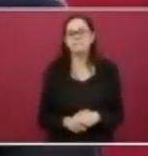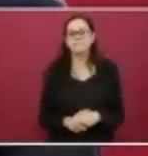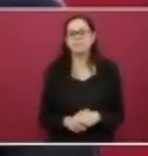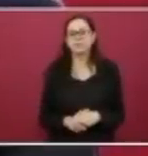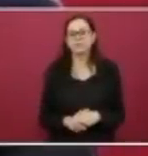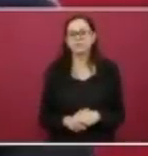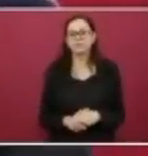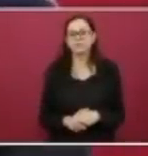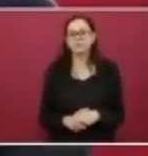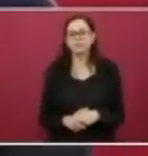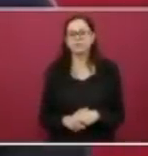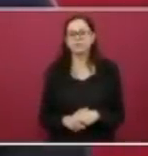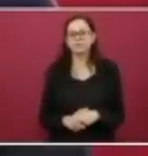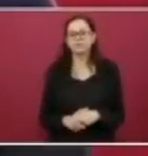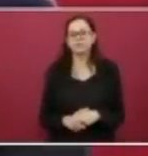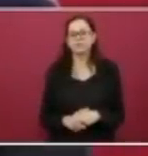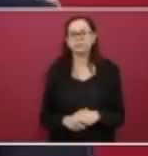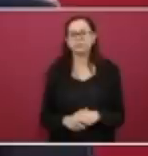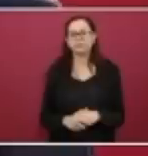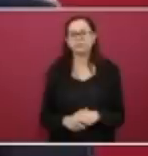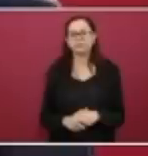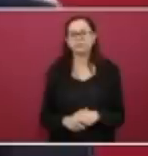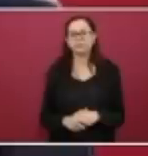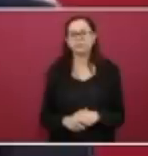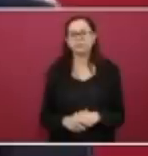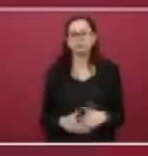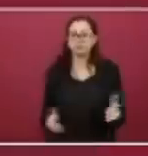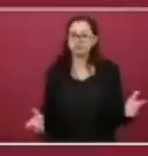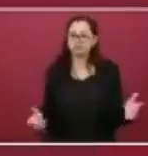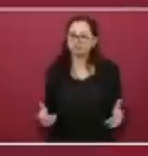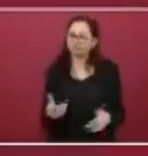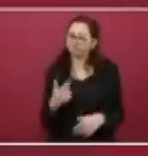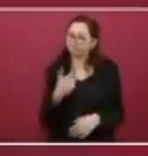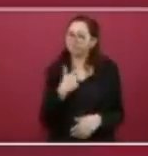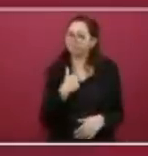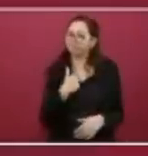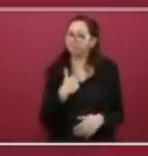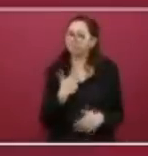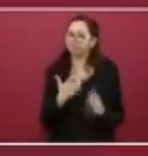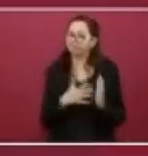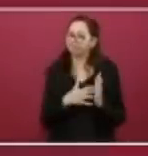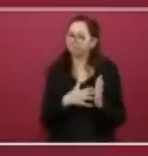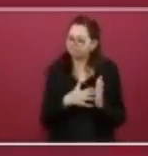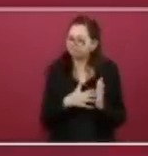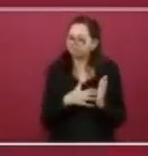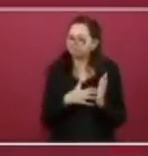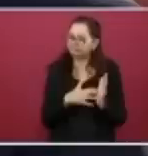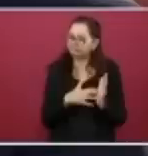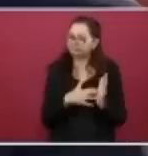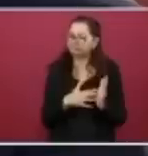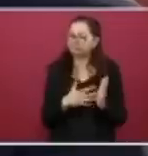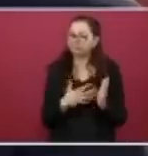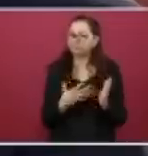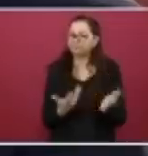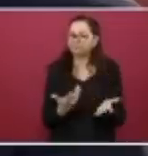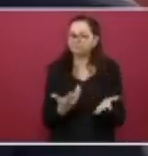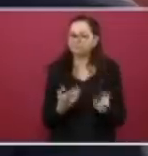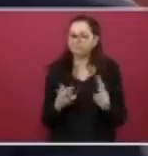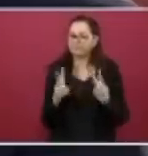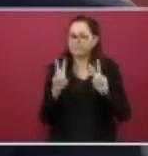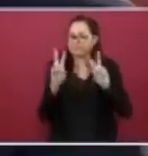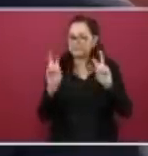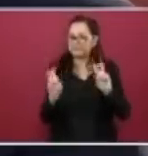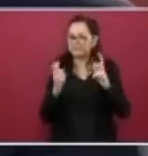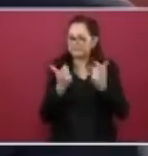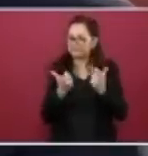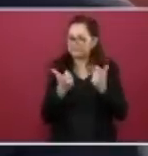este pues soy cicatero en lo que se tiene que ver con el manejo del